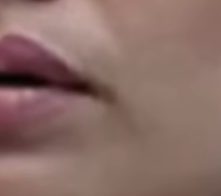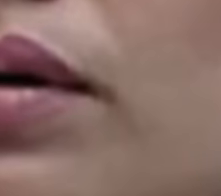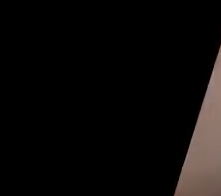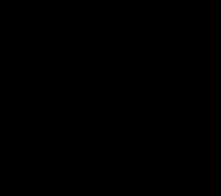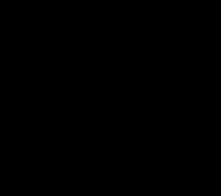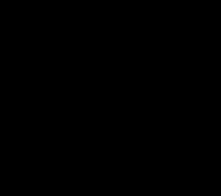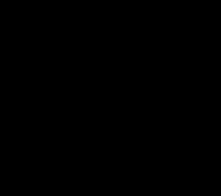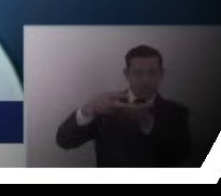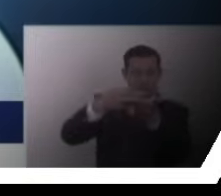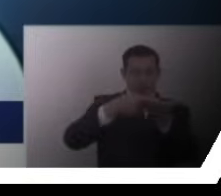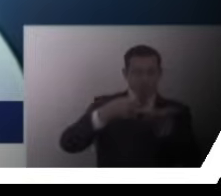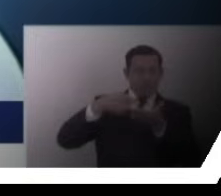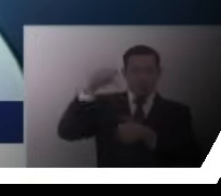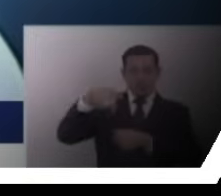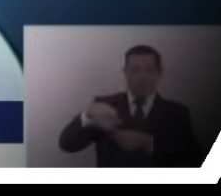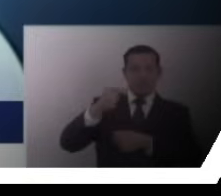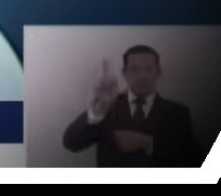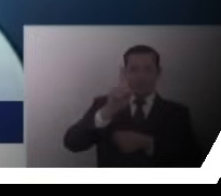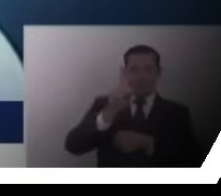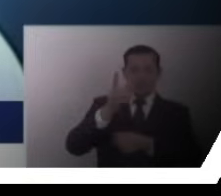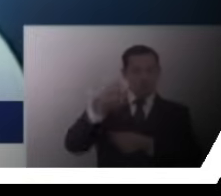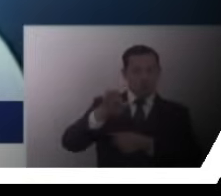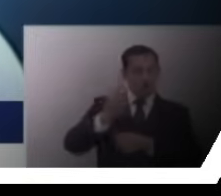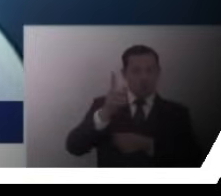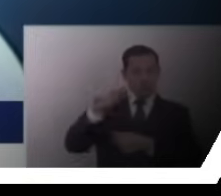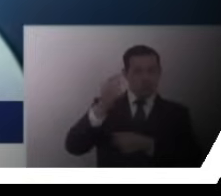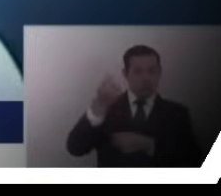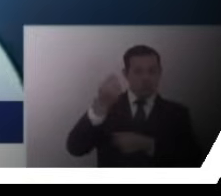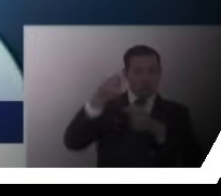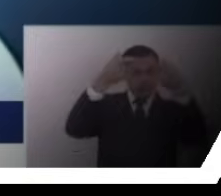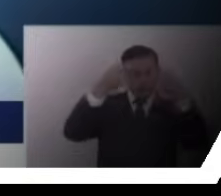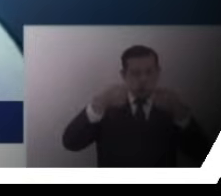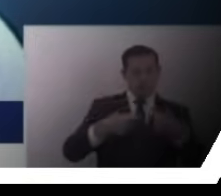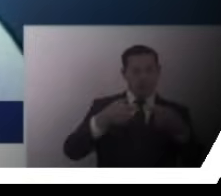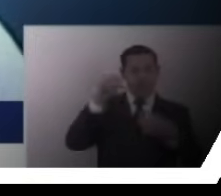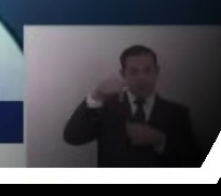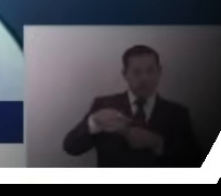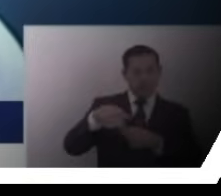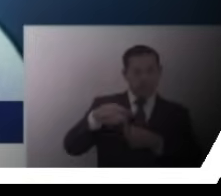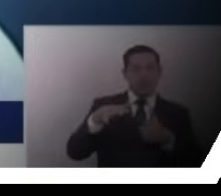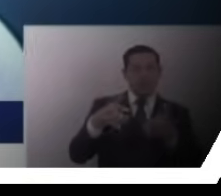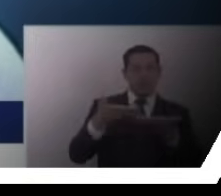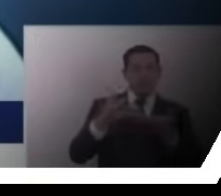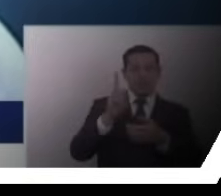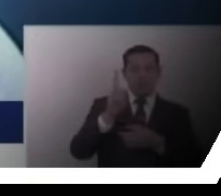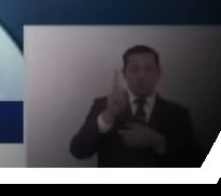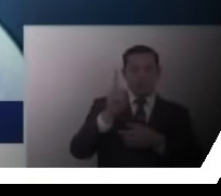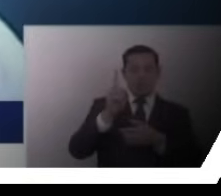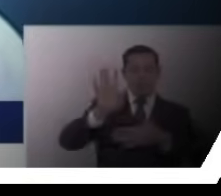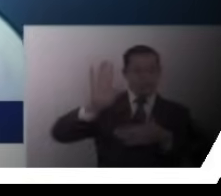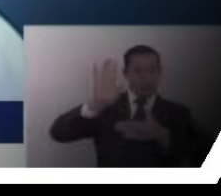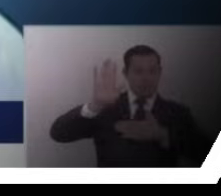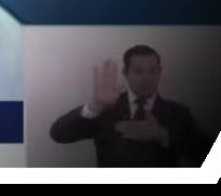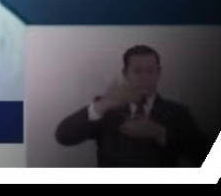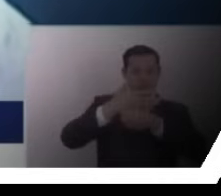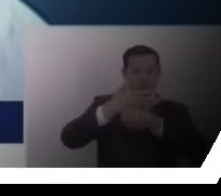cómodos. Vamos por el video. Aquí no es si se va a usar o no se va a usar el presupuesto. Aquí es que hubo una promesa